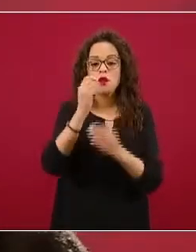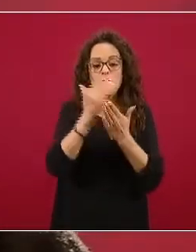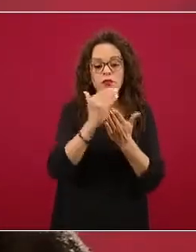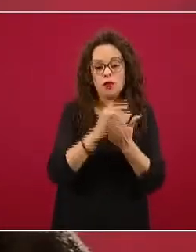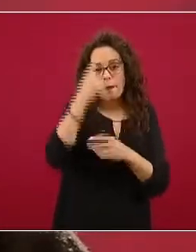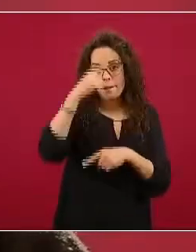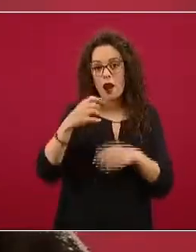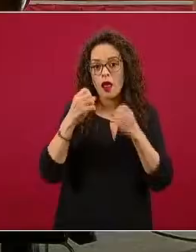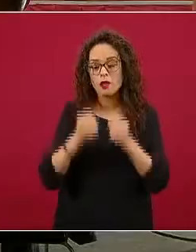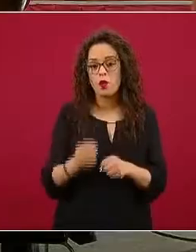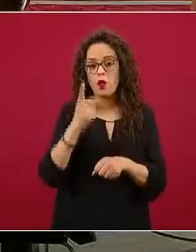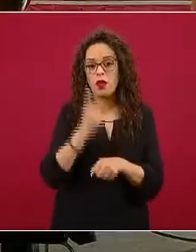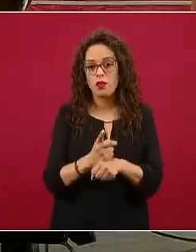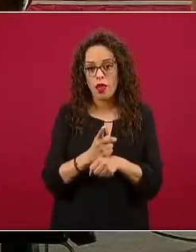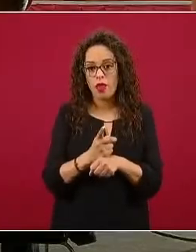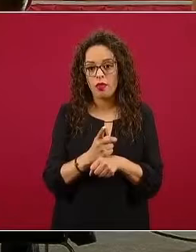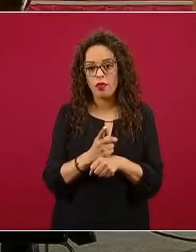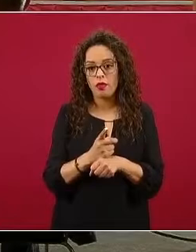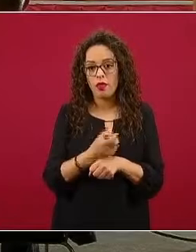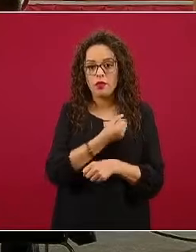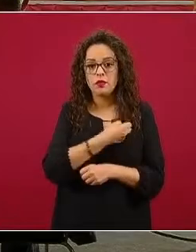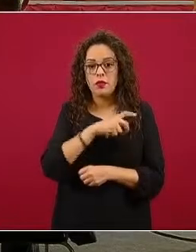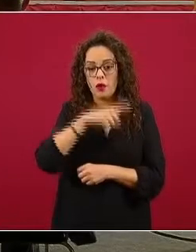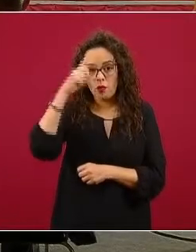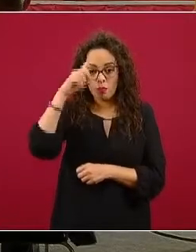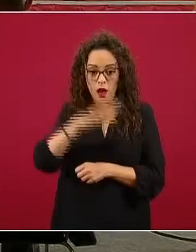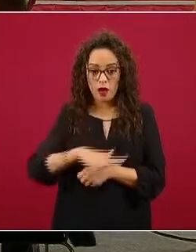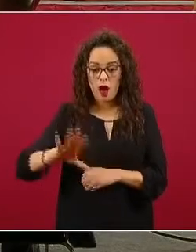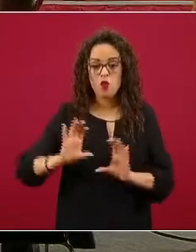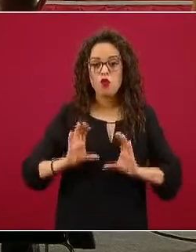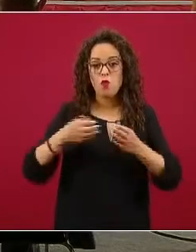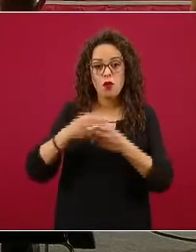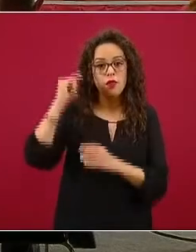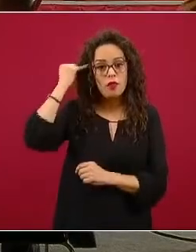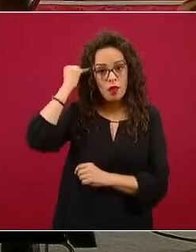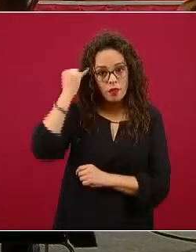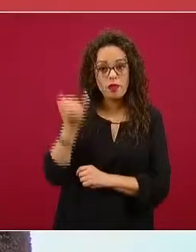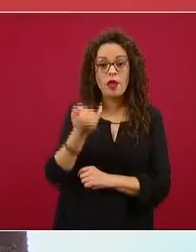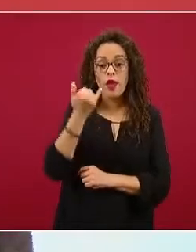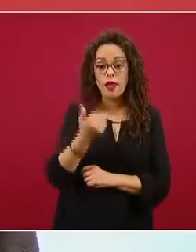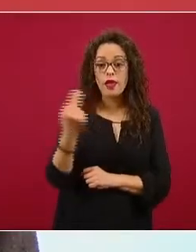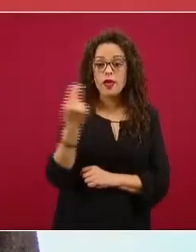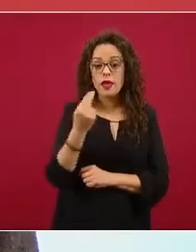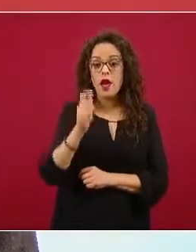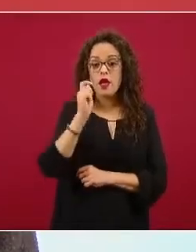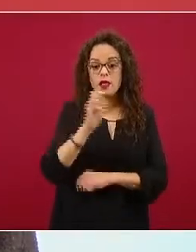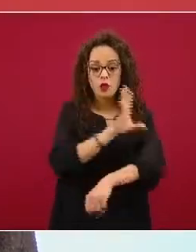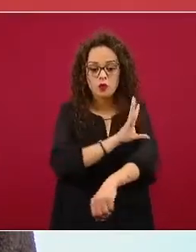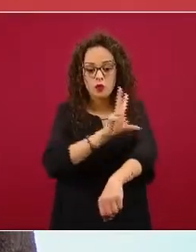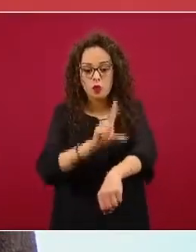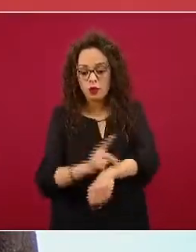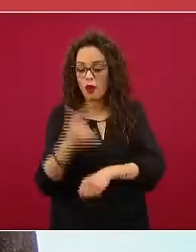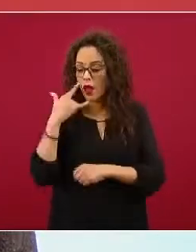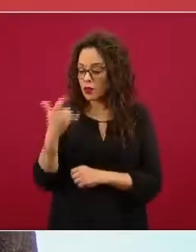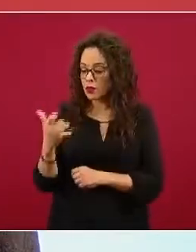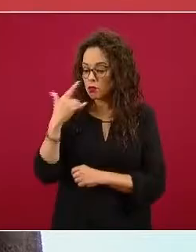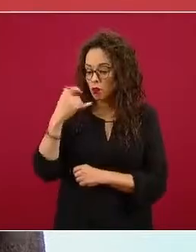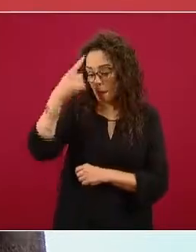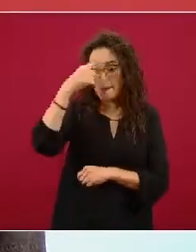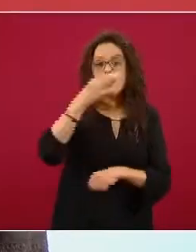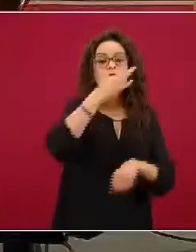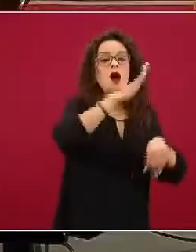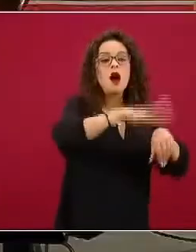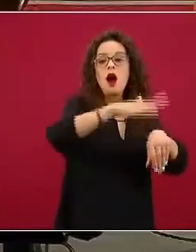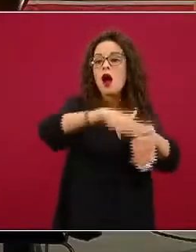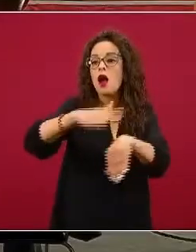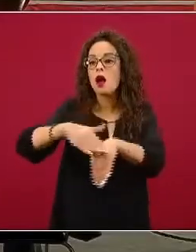las comunidades indígenas y coordinar los esfuerzos de alertamiento a estas comunidades.